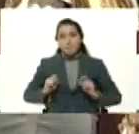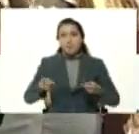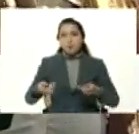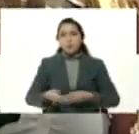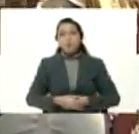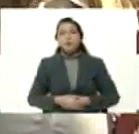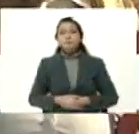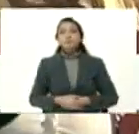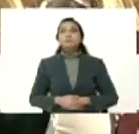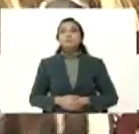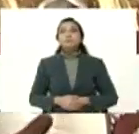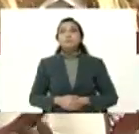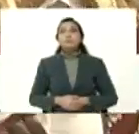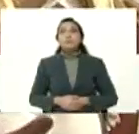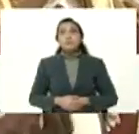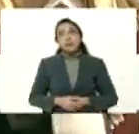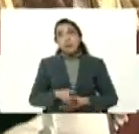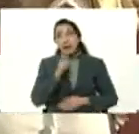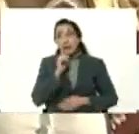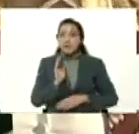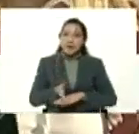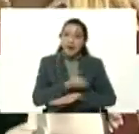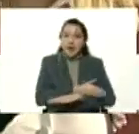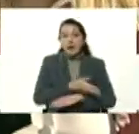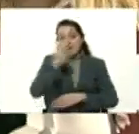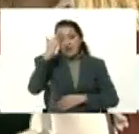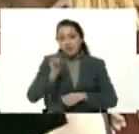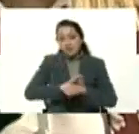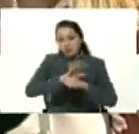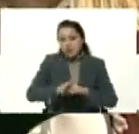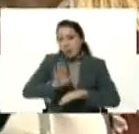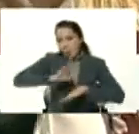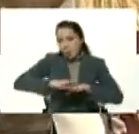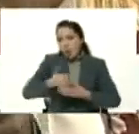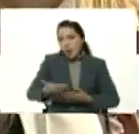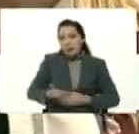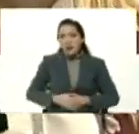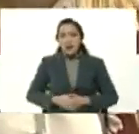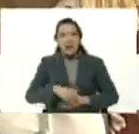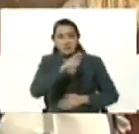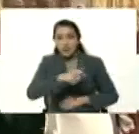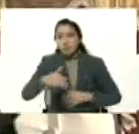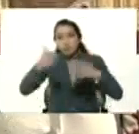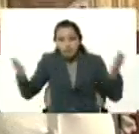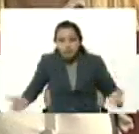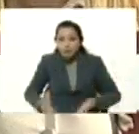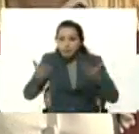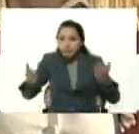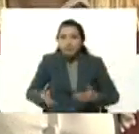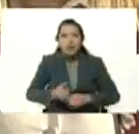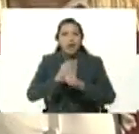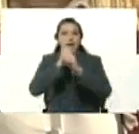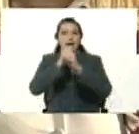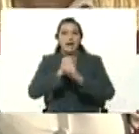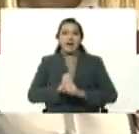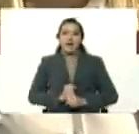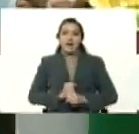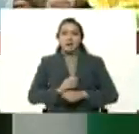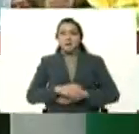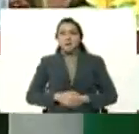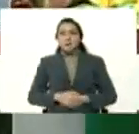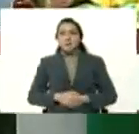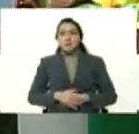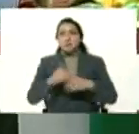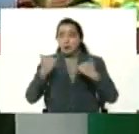muy la segunda ola estaba creciendo. Hoy en día ya la gente se animó y tenemos mucha esperanza de que, bueno, esto se va a... Vamos a darle